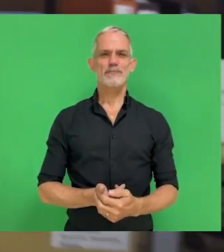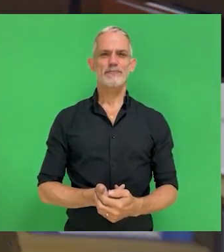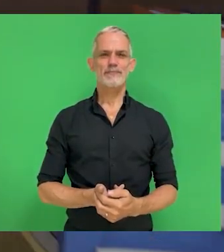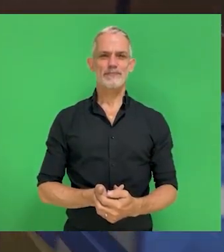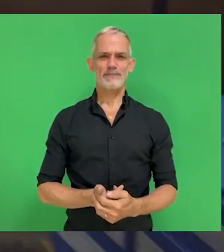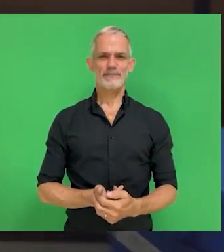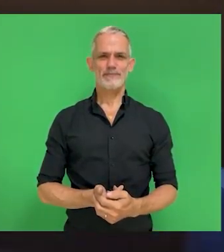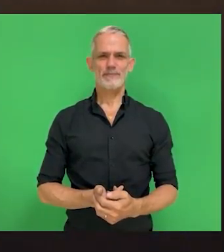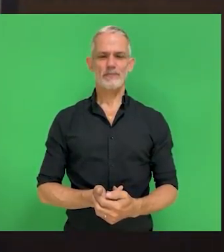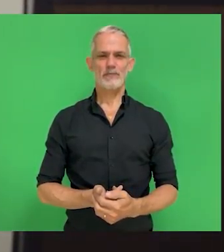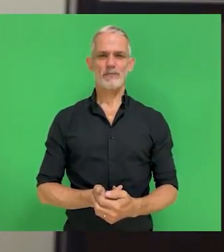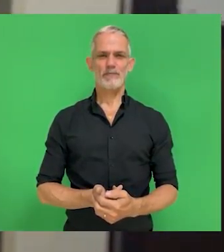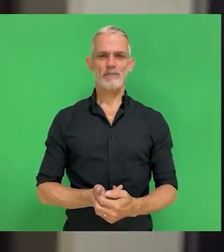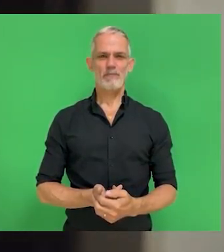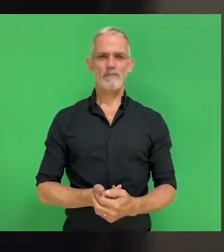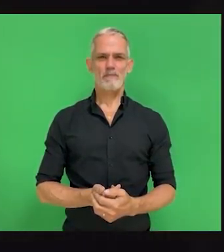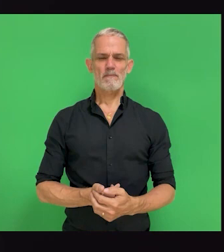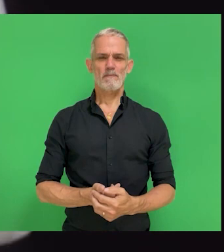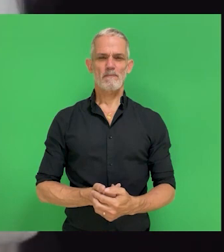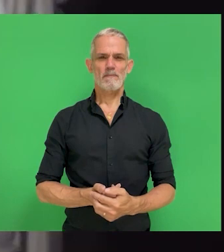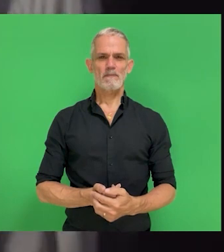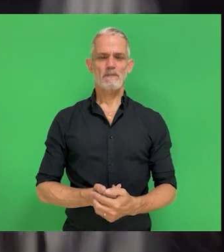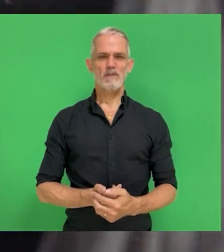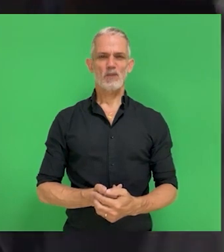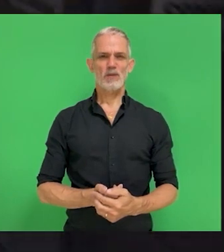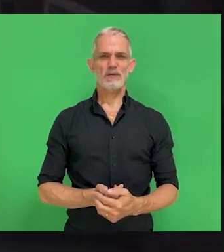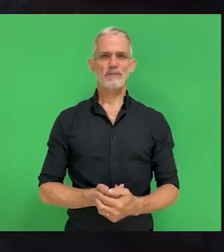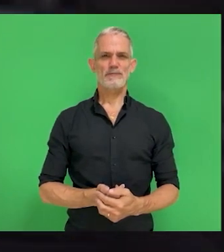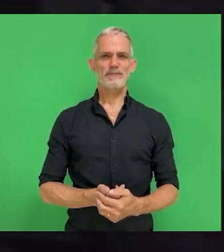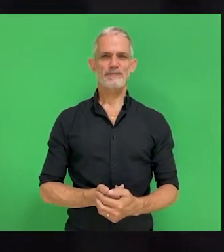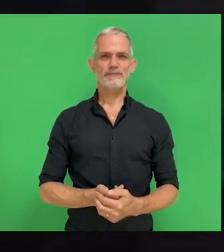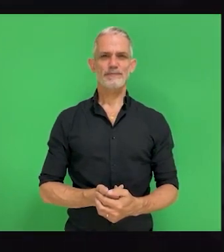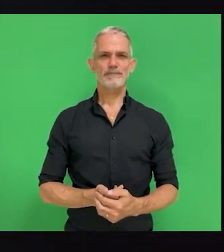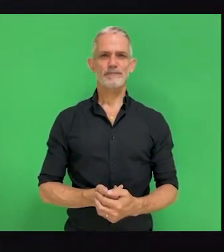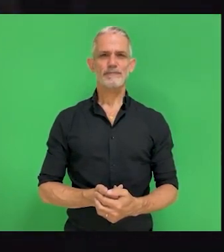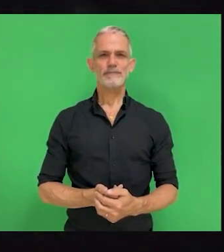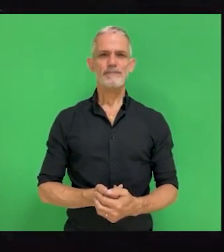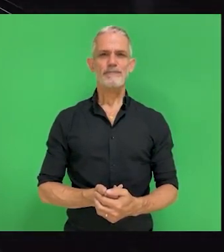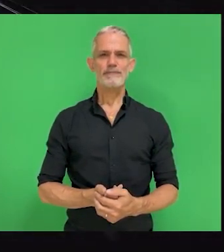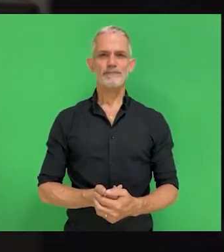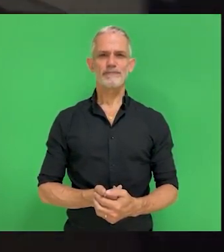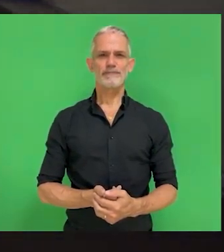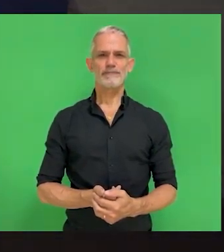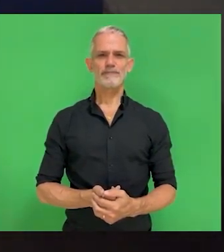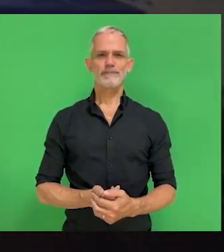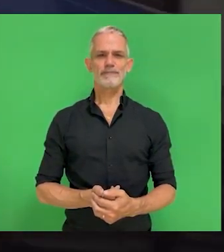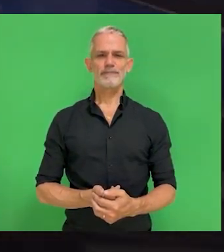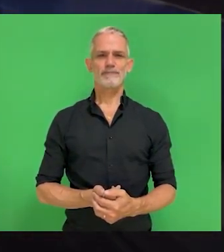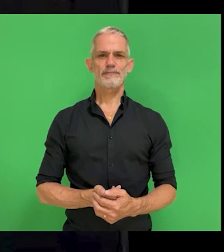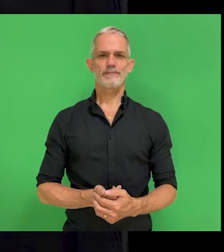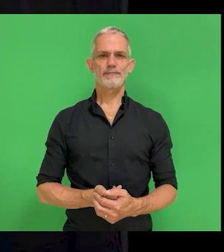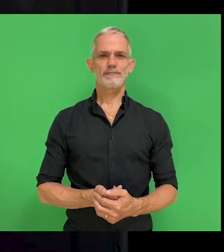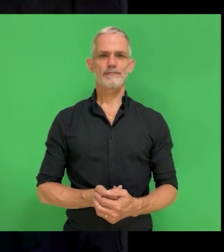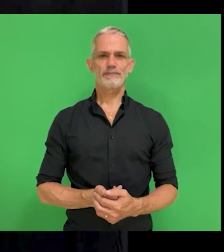Un hombre con guardapolvo blanco avanza por una oficina y un pasillo angosto. Hay libros, archivos y cajas apiladas.